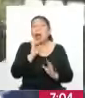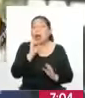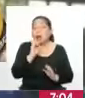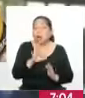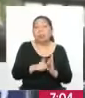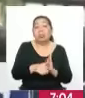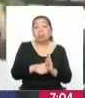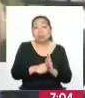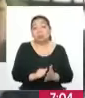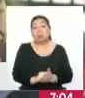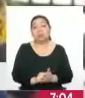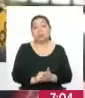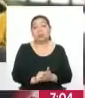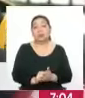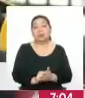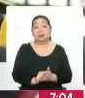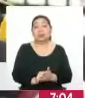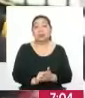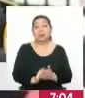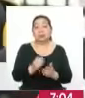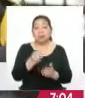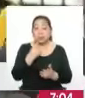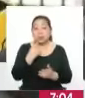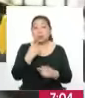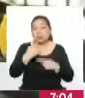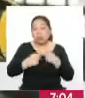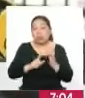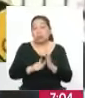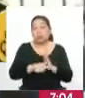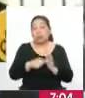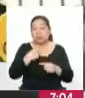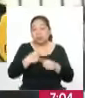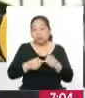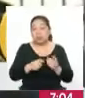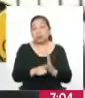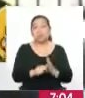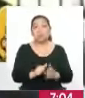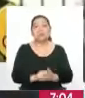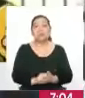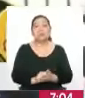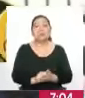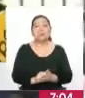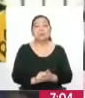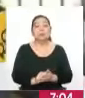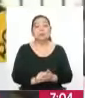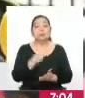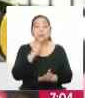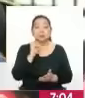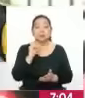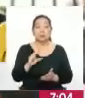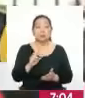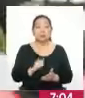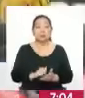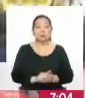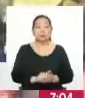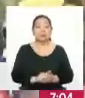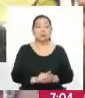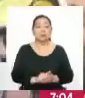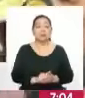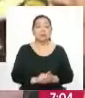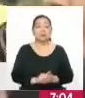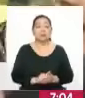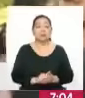realice la unidad especializada, que ya se encuentra en el lugar, va policontusa, a poder señalar eso. Ese es el diagnóstico que yo les he dado, ¿no?